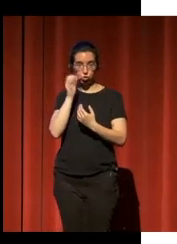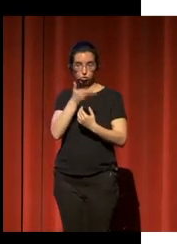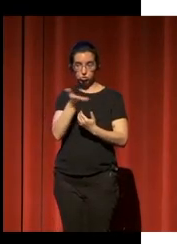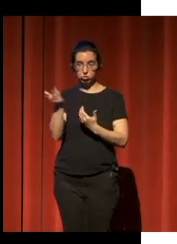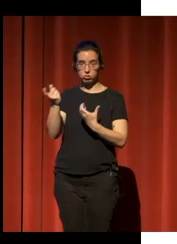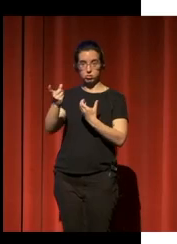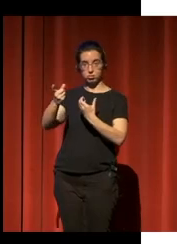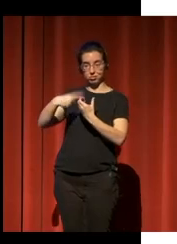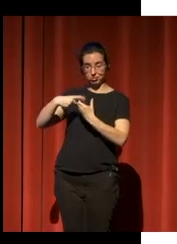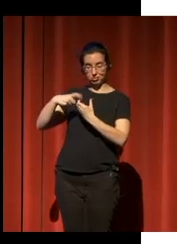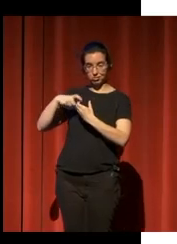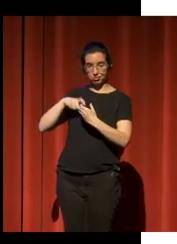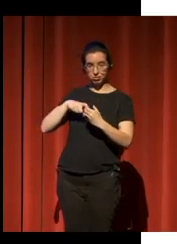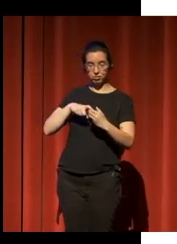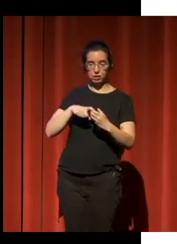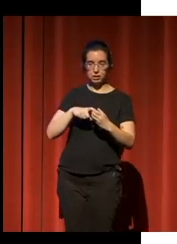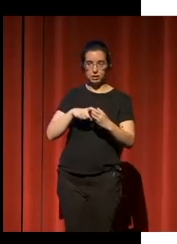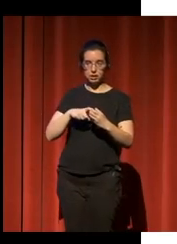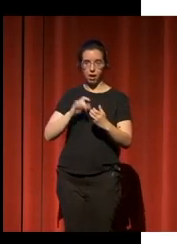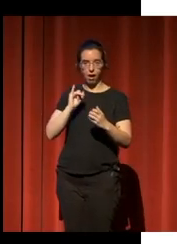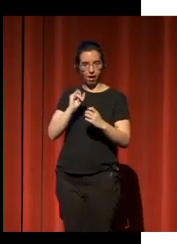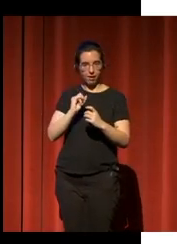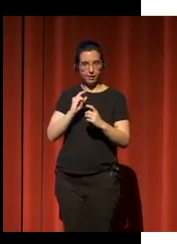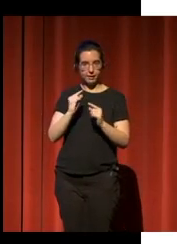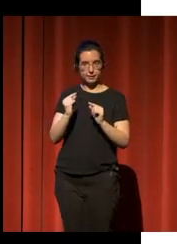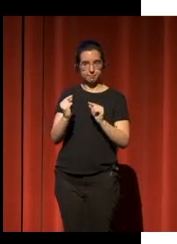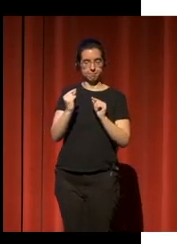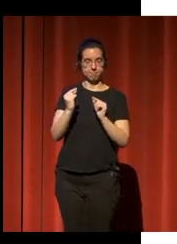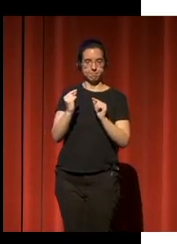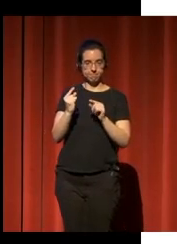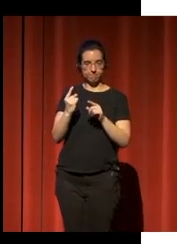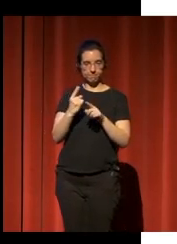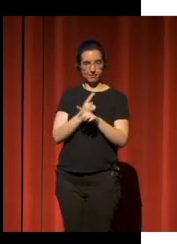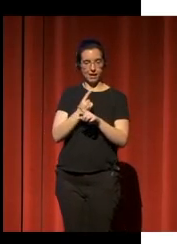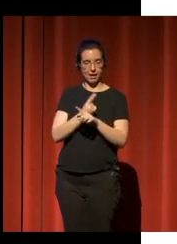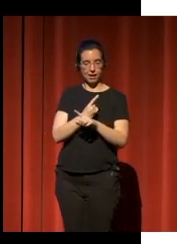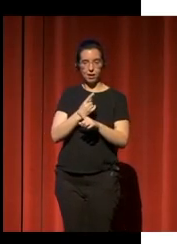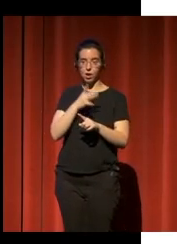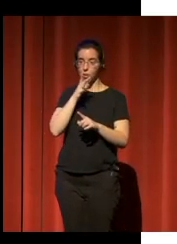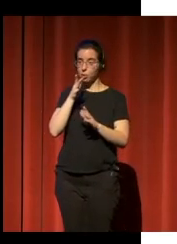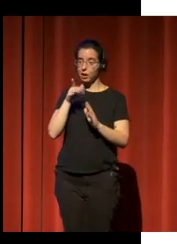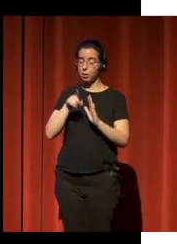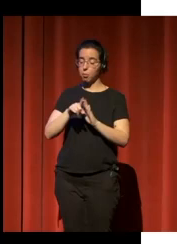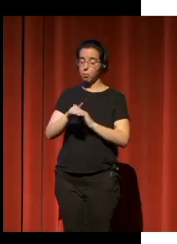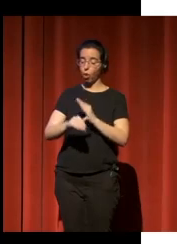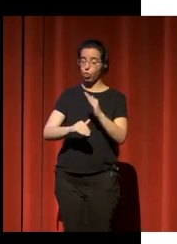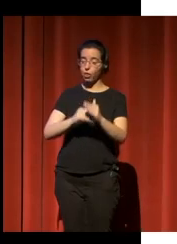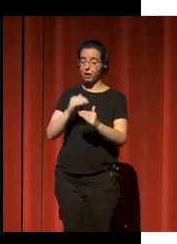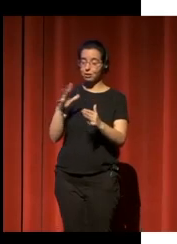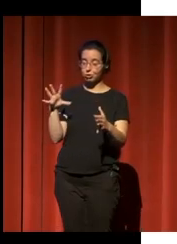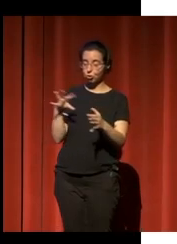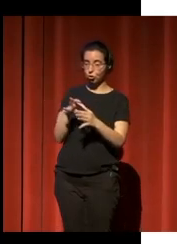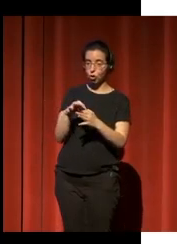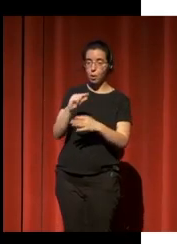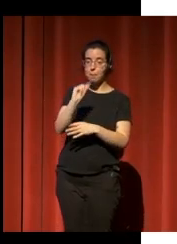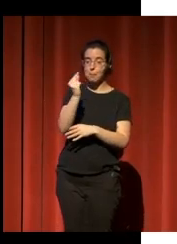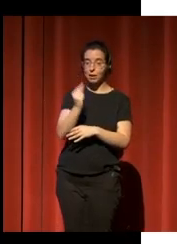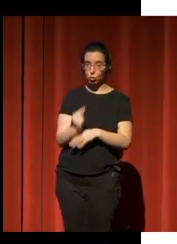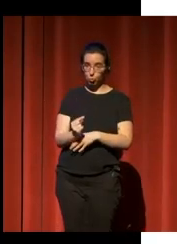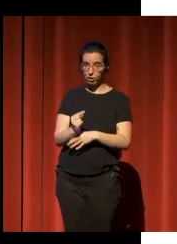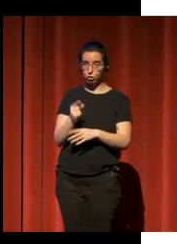que eh digamos Aunque el proceso se se hace bajo unos presupuestos de transformar el espacio